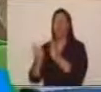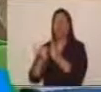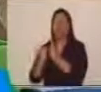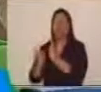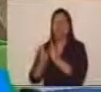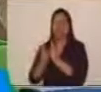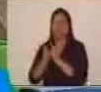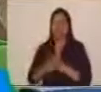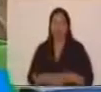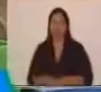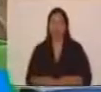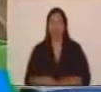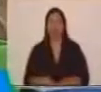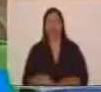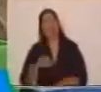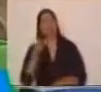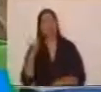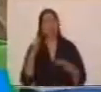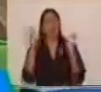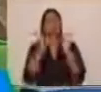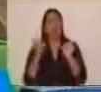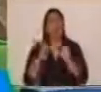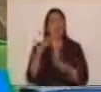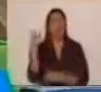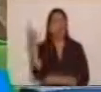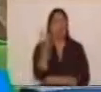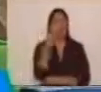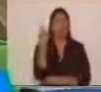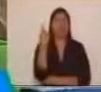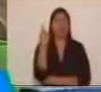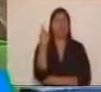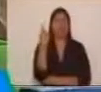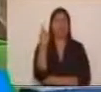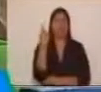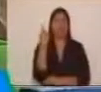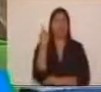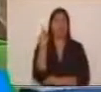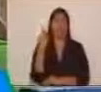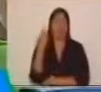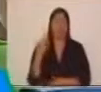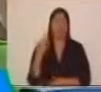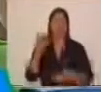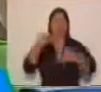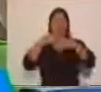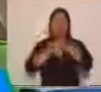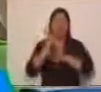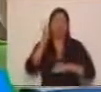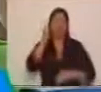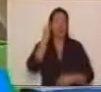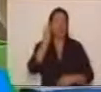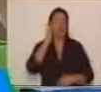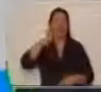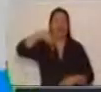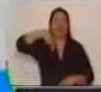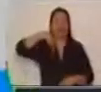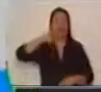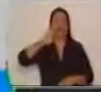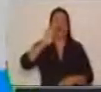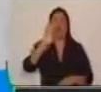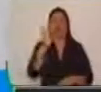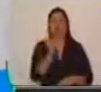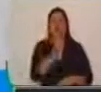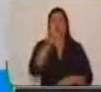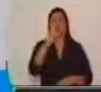y populares que podemos comprender dentro de mi género dramático van a ser, por ejemplo, los que les